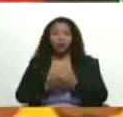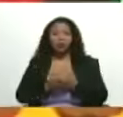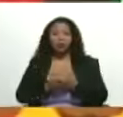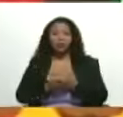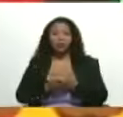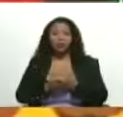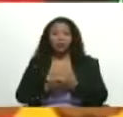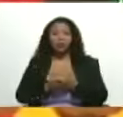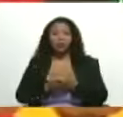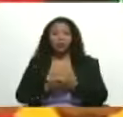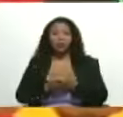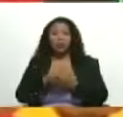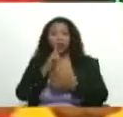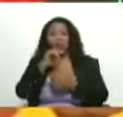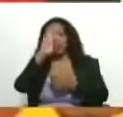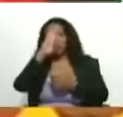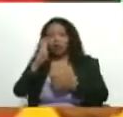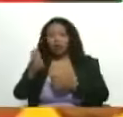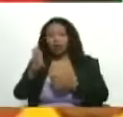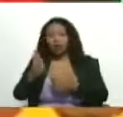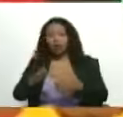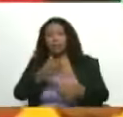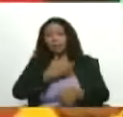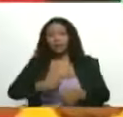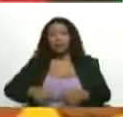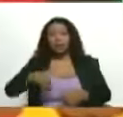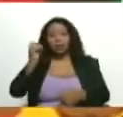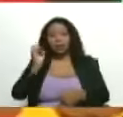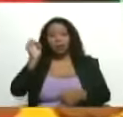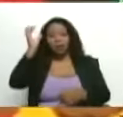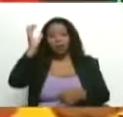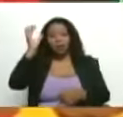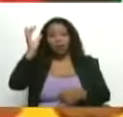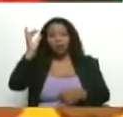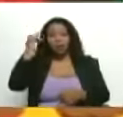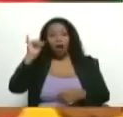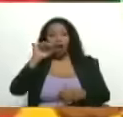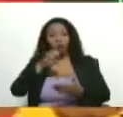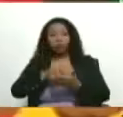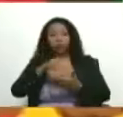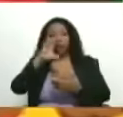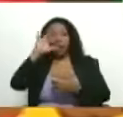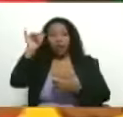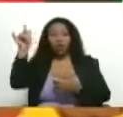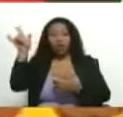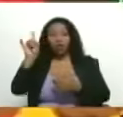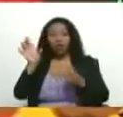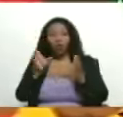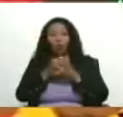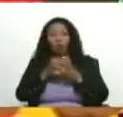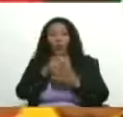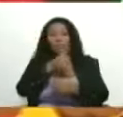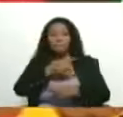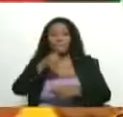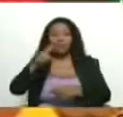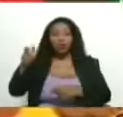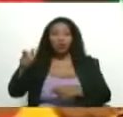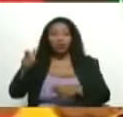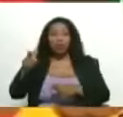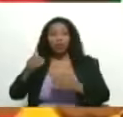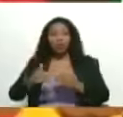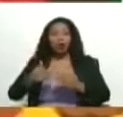el comando que lo tiene directamente el presidente, pero él crea un Estado Mayor, donde estamos un grupo de compañeros,